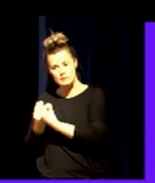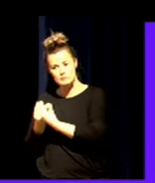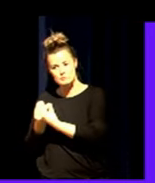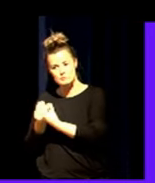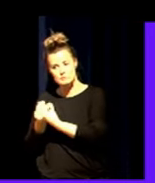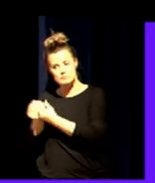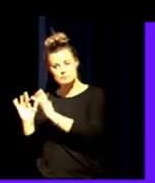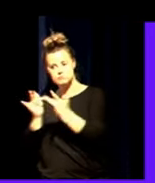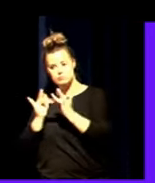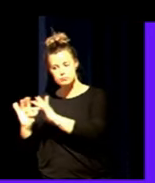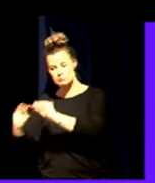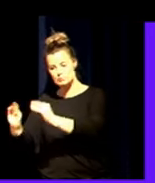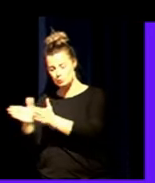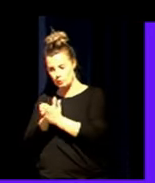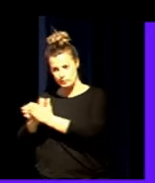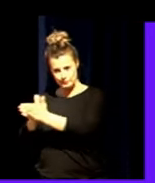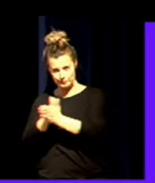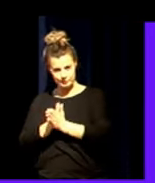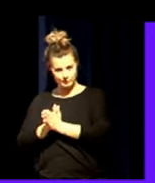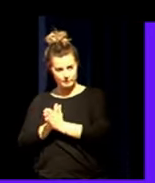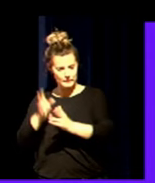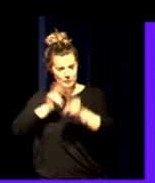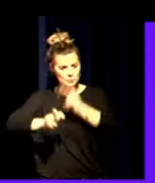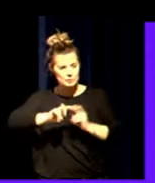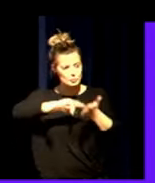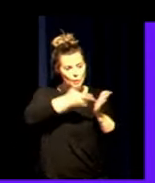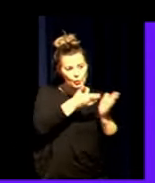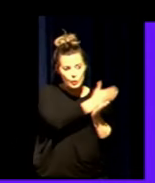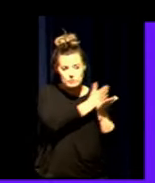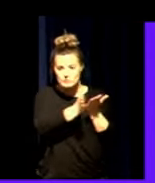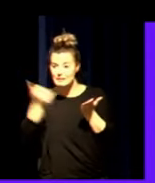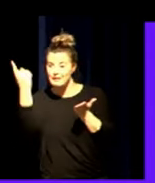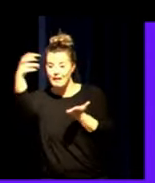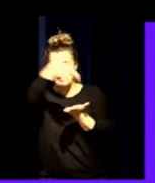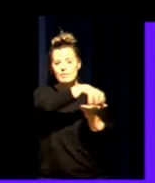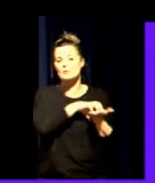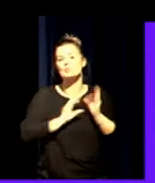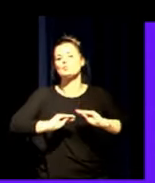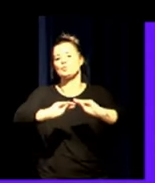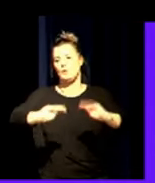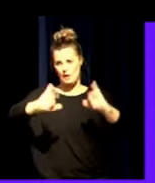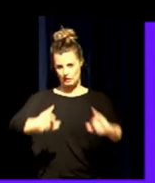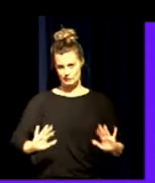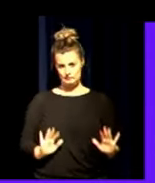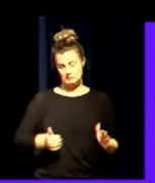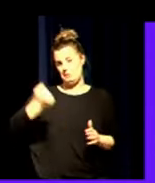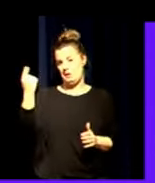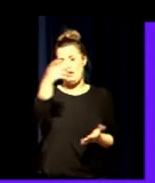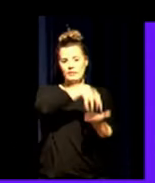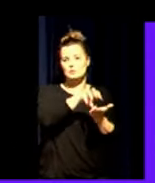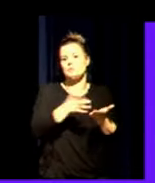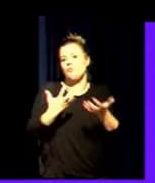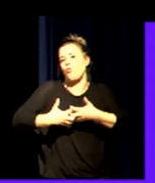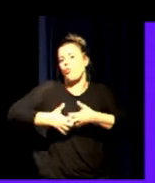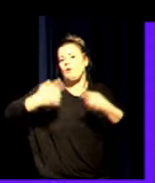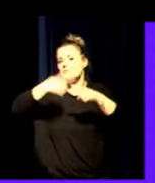compañeros. Buscamos fórmulas, cada centro tiene las suyas, las dinámicas de cada centro son diferentes y las